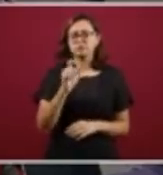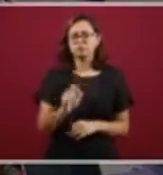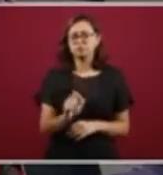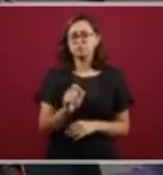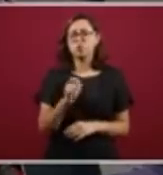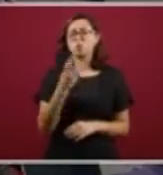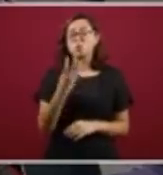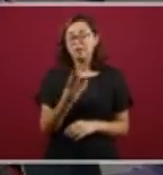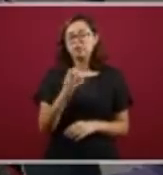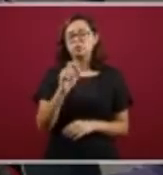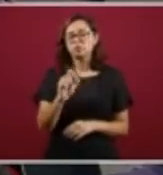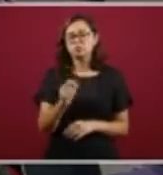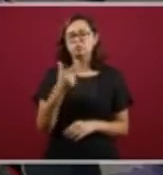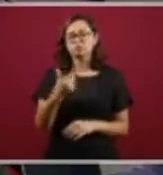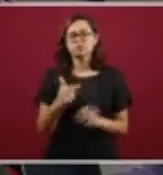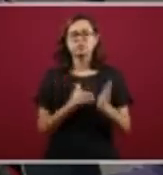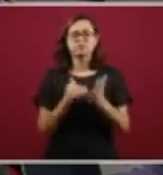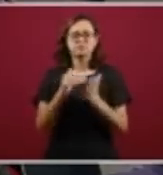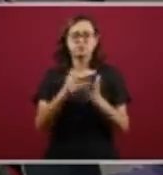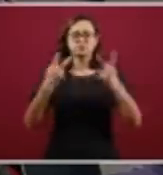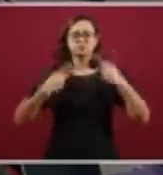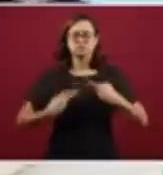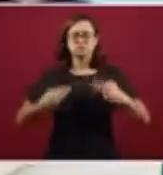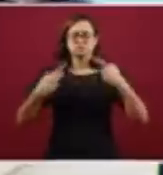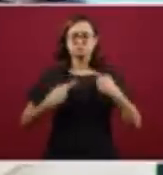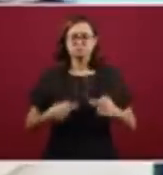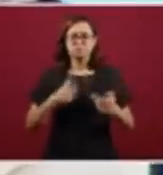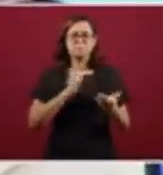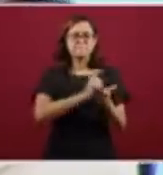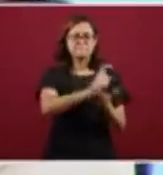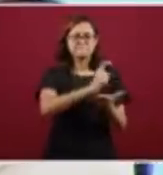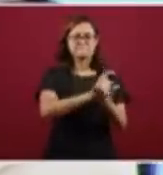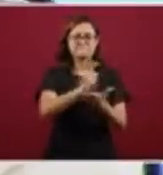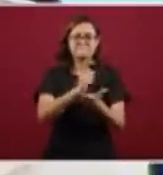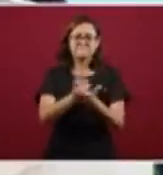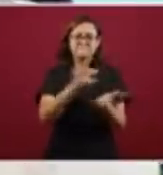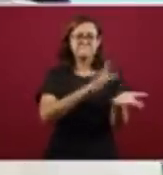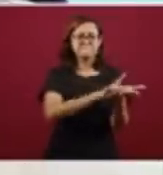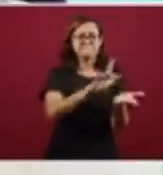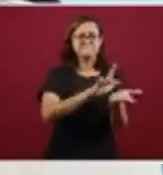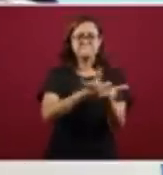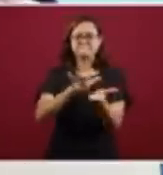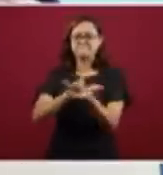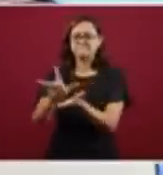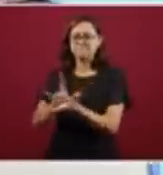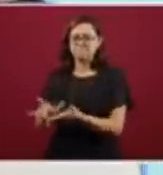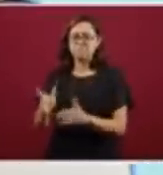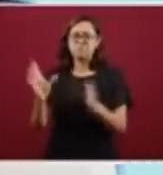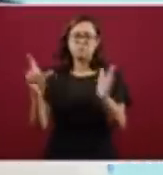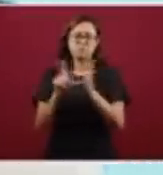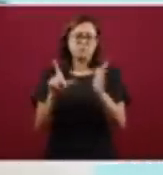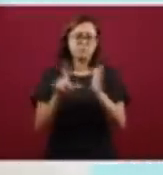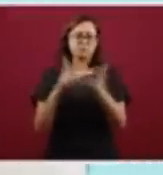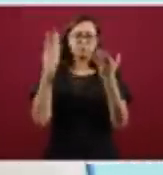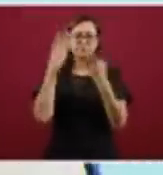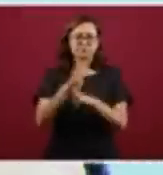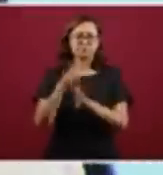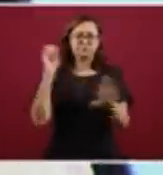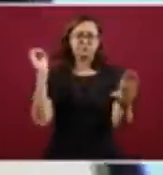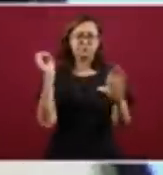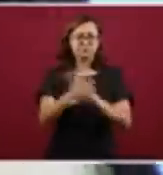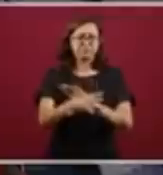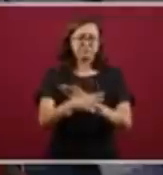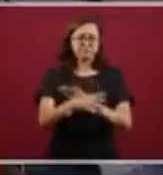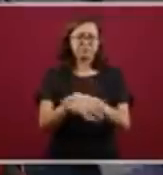4.7 millones de personas que reciben su apoyo a través de una tarjeta bancaria.